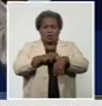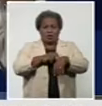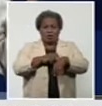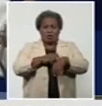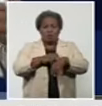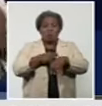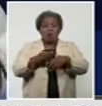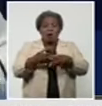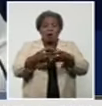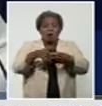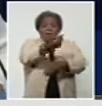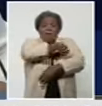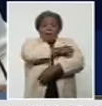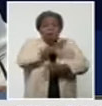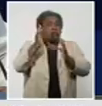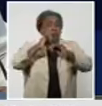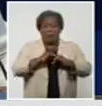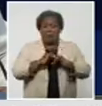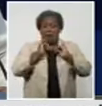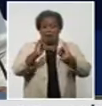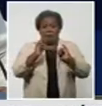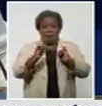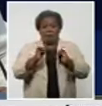incluso silentes que no habíamos tenido caso,